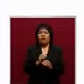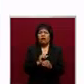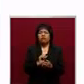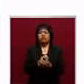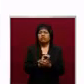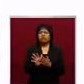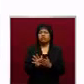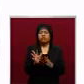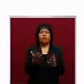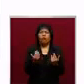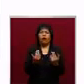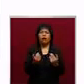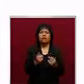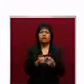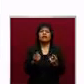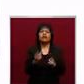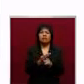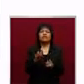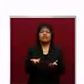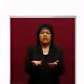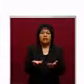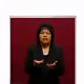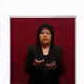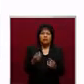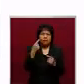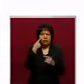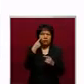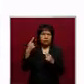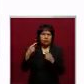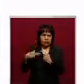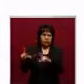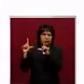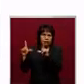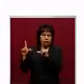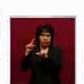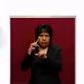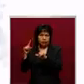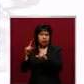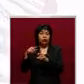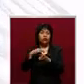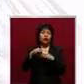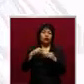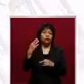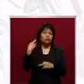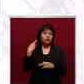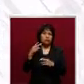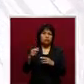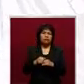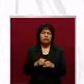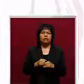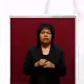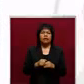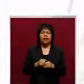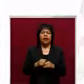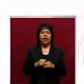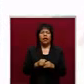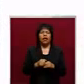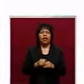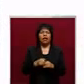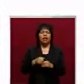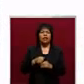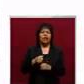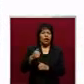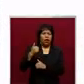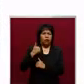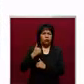Y ahí en esta lámina que ustedes están viendo y a todos los que están escuchándonos por radio, el secretario va a hacer un